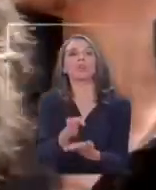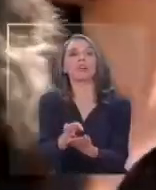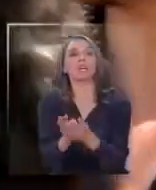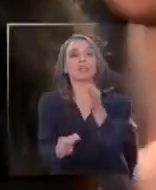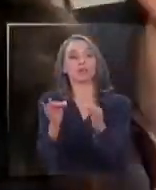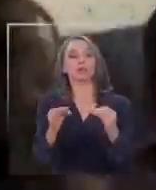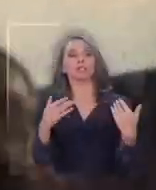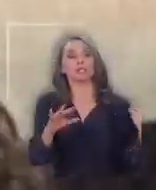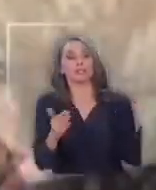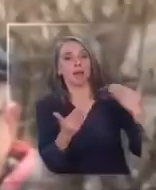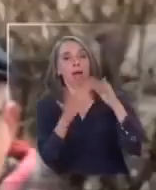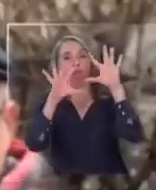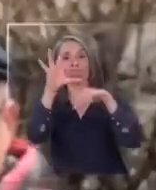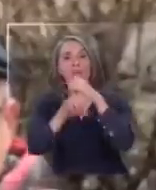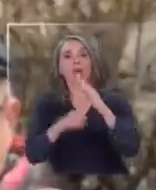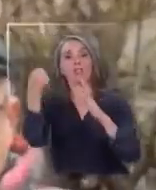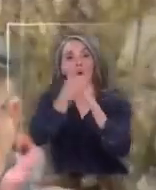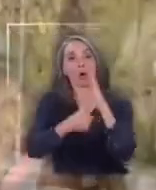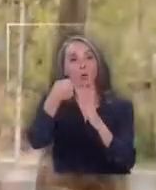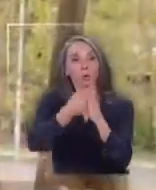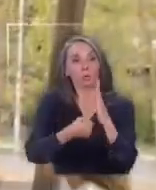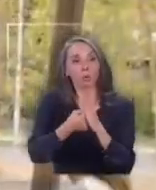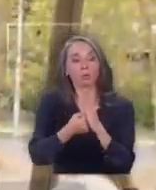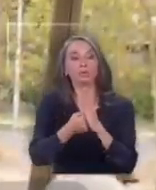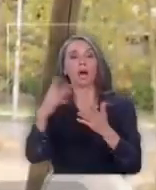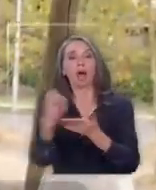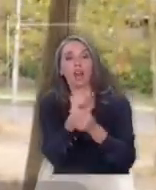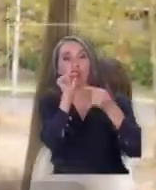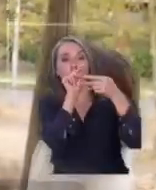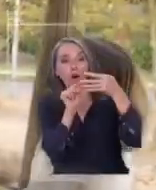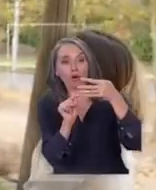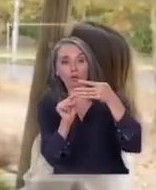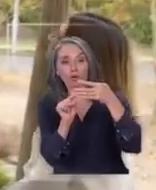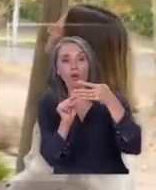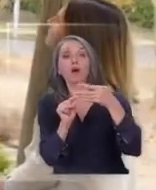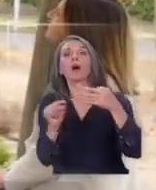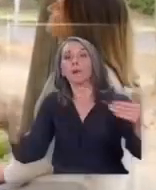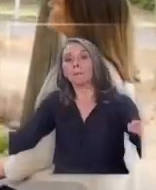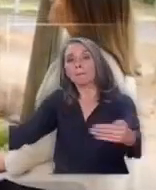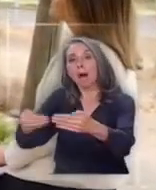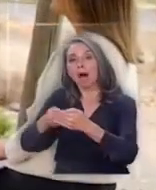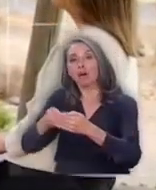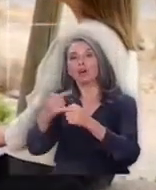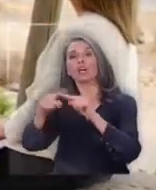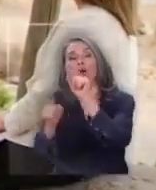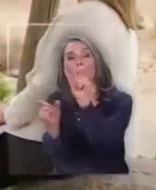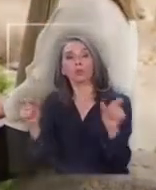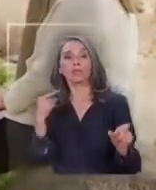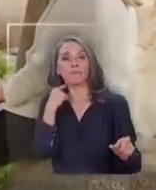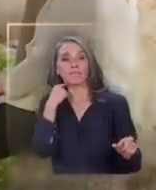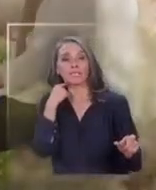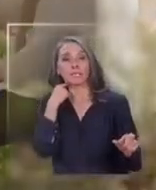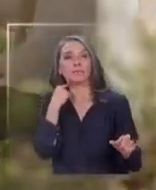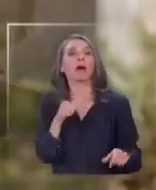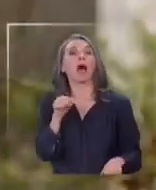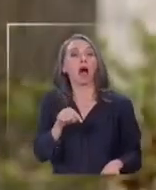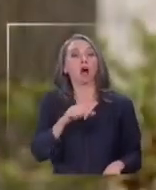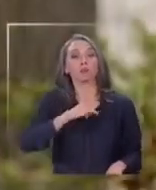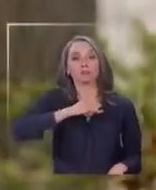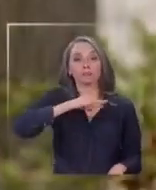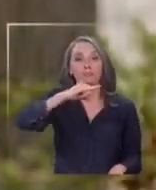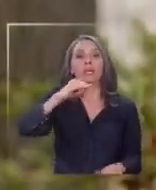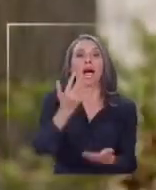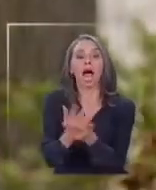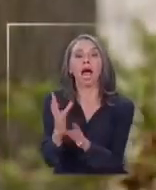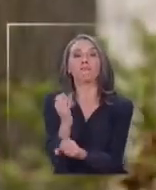los 10 años de lucha han dejado también obras concretas para acoger a otras víctimas. Lo que trasciende es que hoy día existe